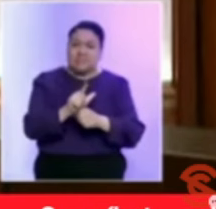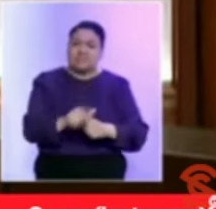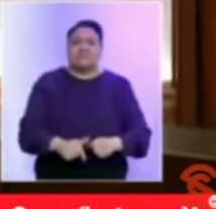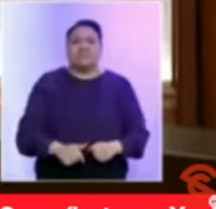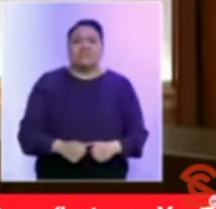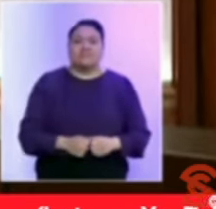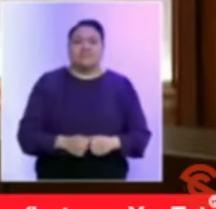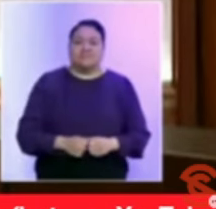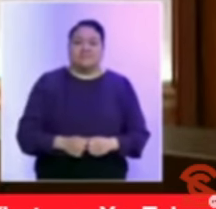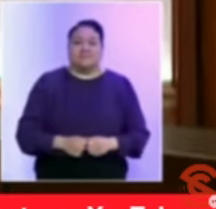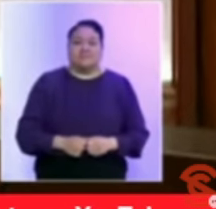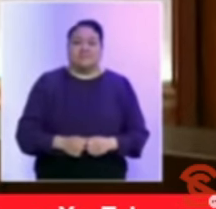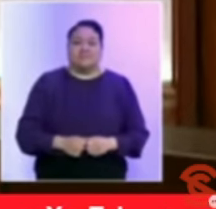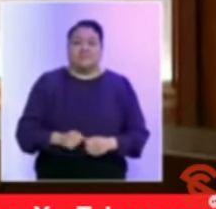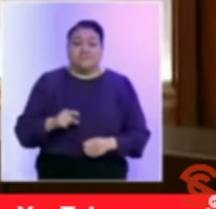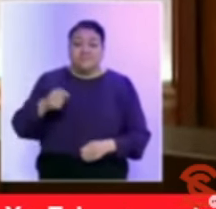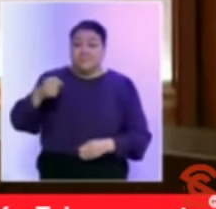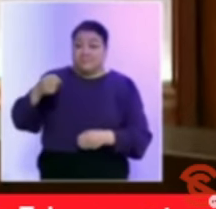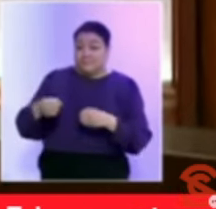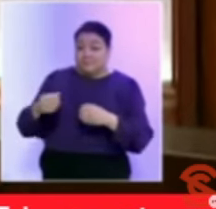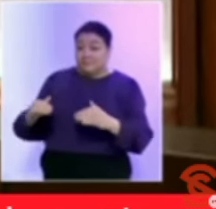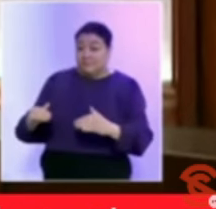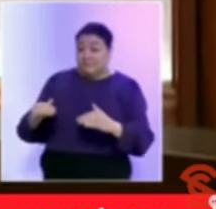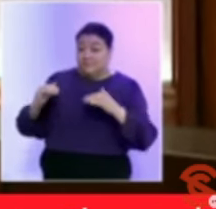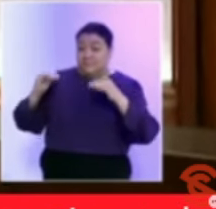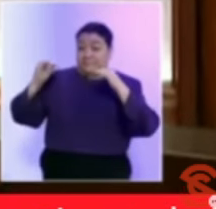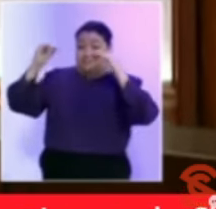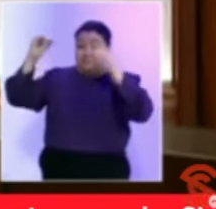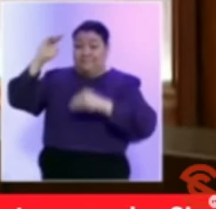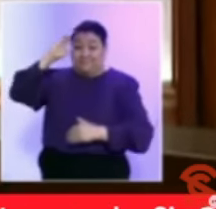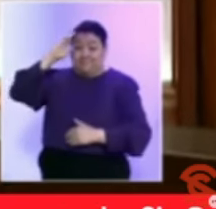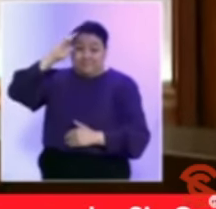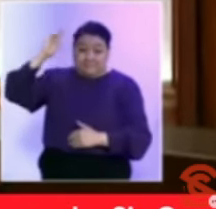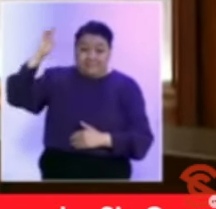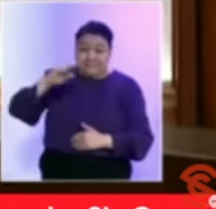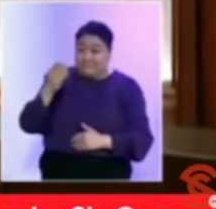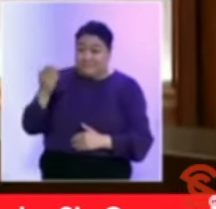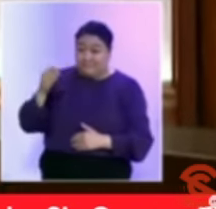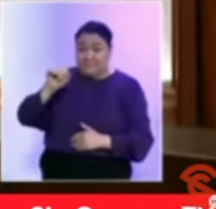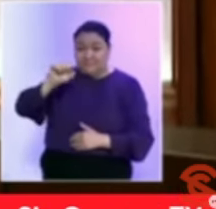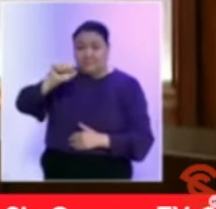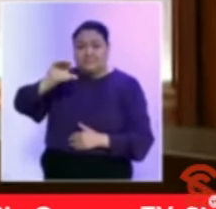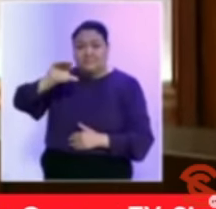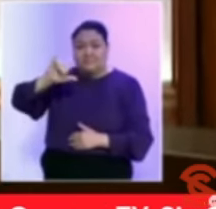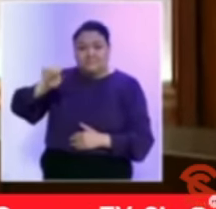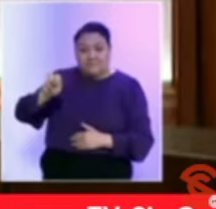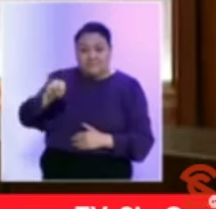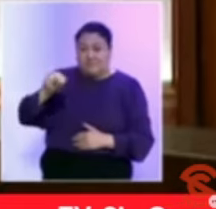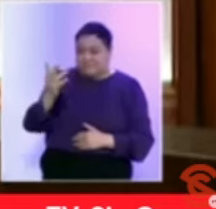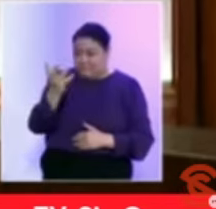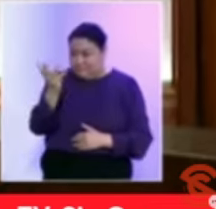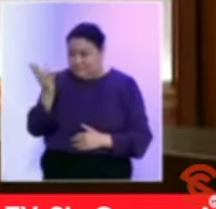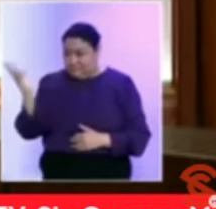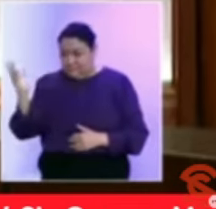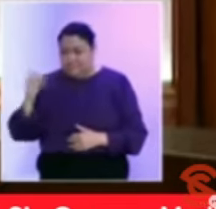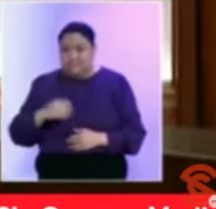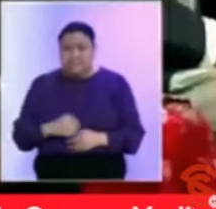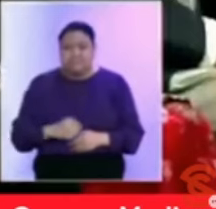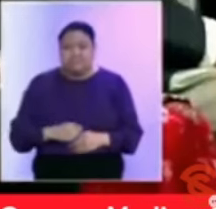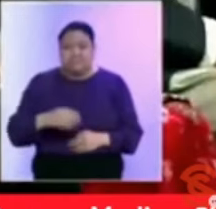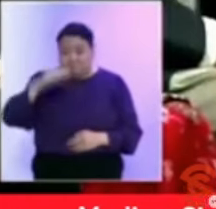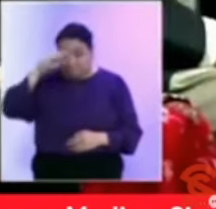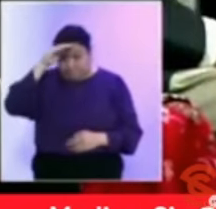solemne ministras y ministros de la suprema corte de justicia de la nación señora